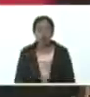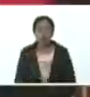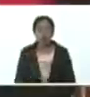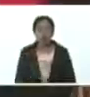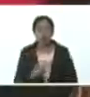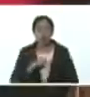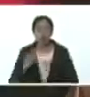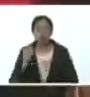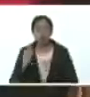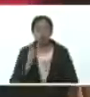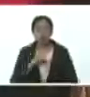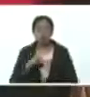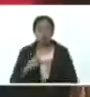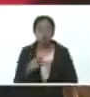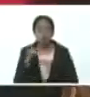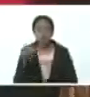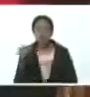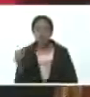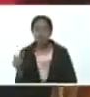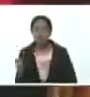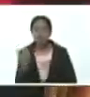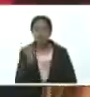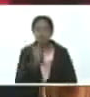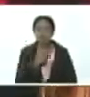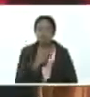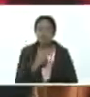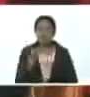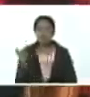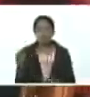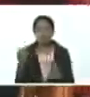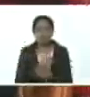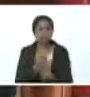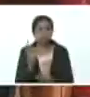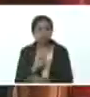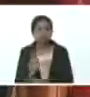necesitaban nuestros pacientes.